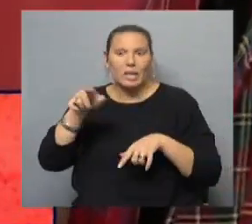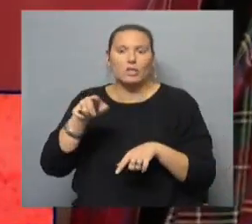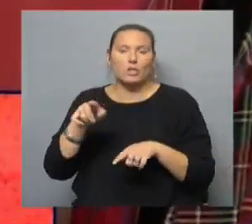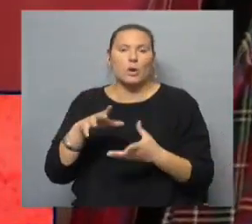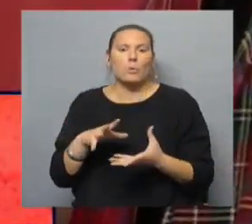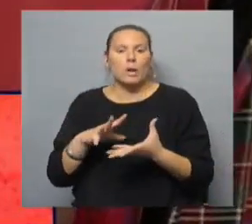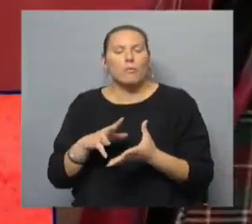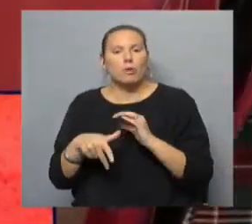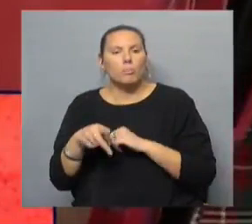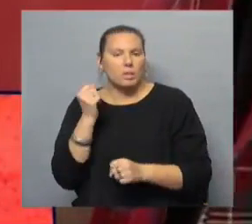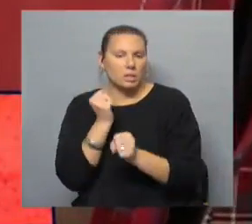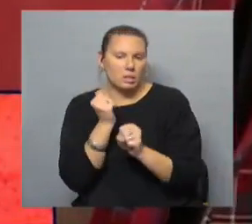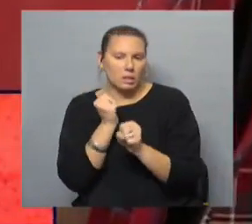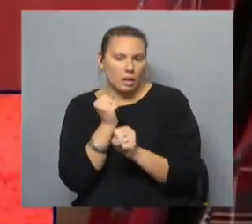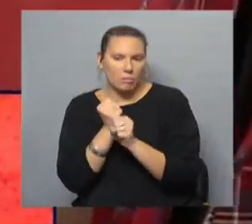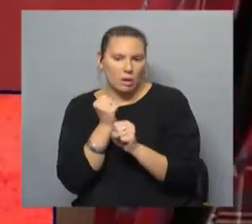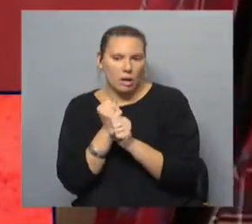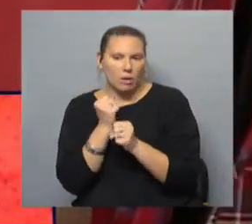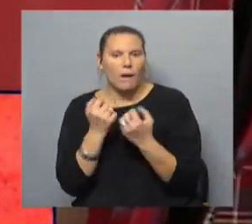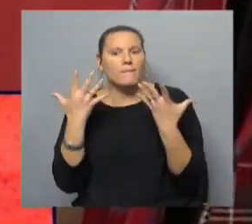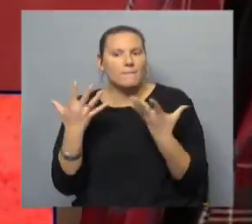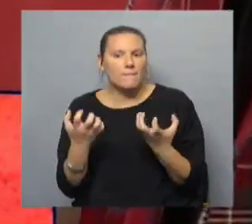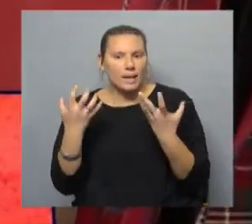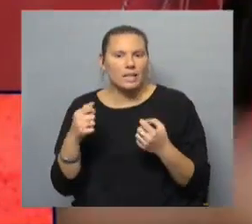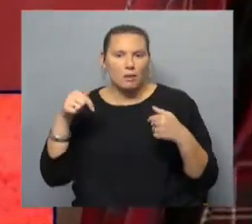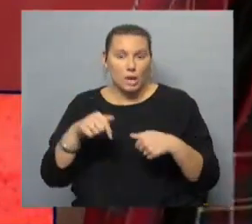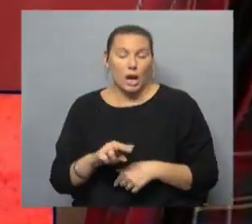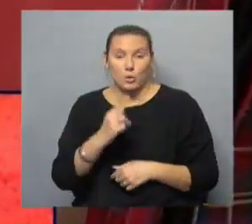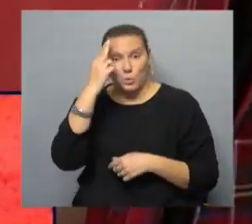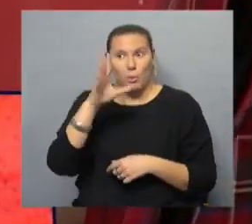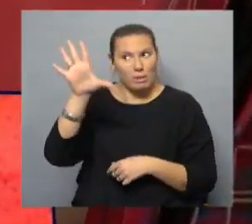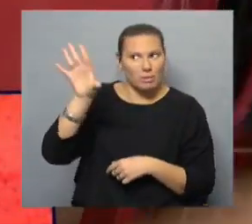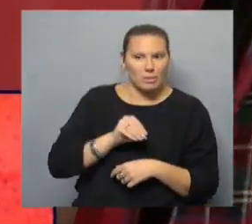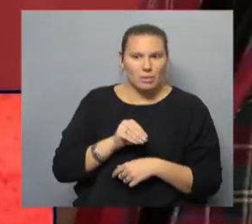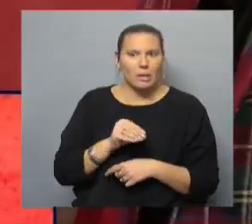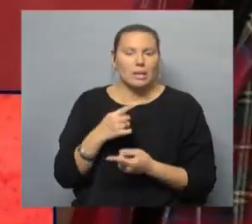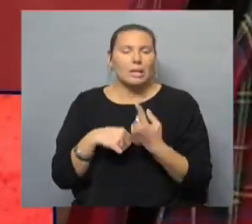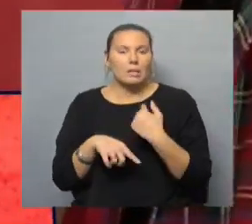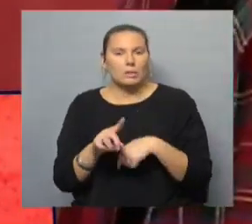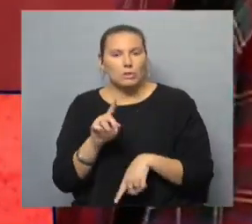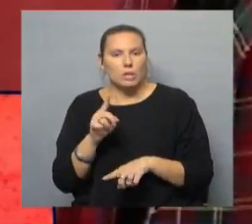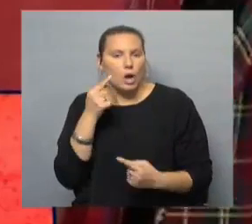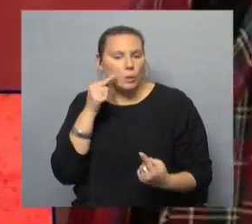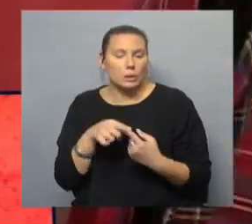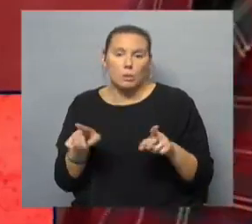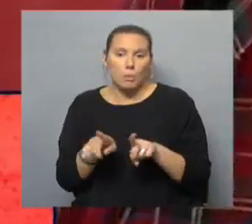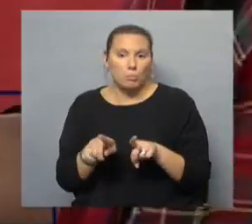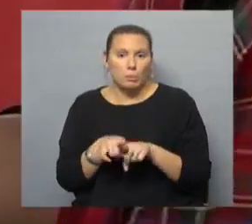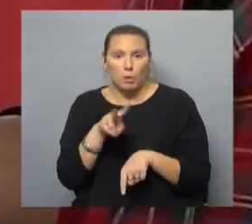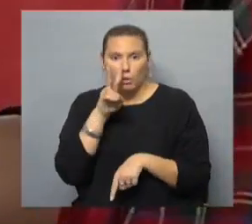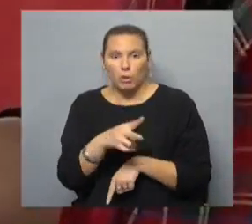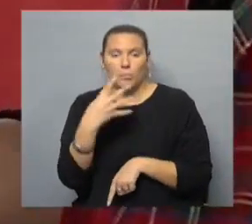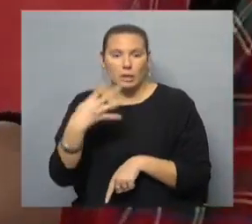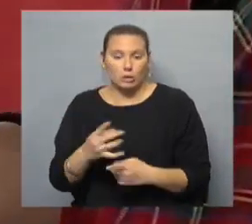una perspectiva de trabajo que teníamos muchas ganas como de traducir a Uruguay. Entonces, con esa intención, en